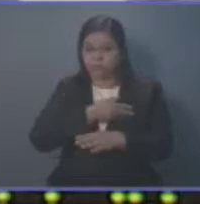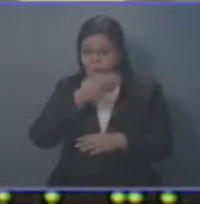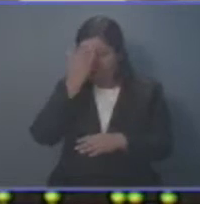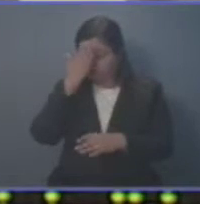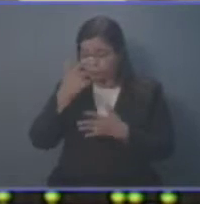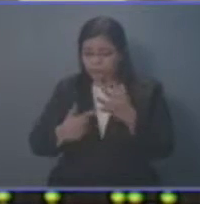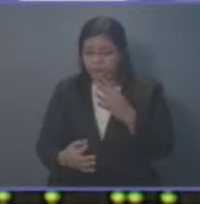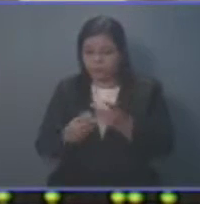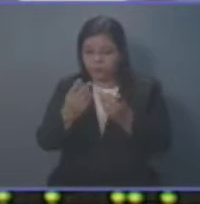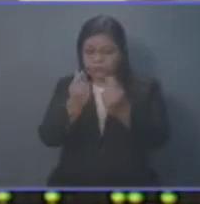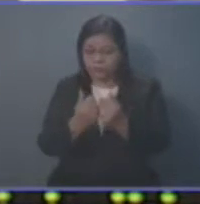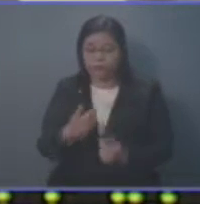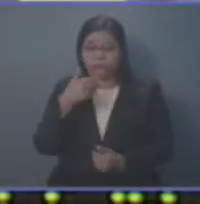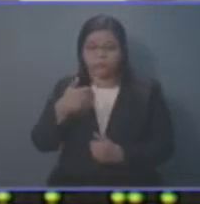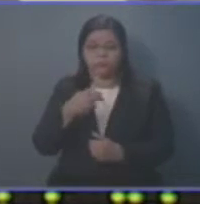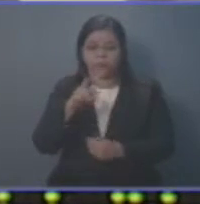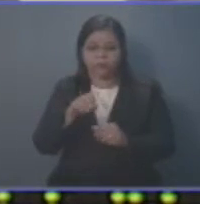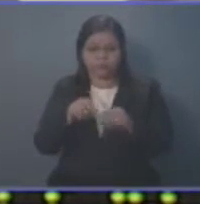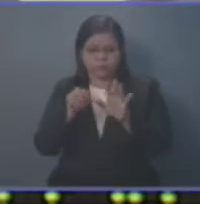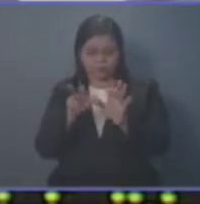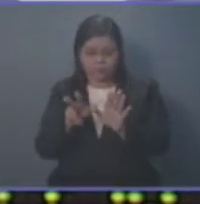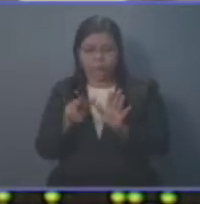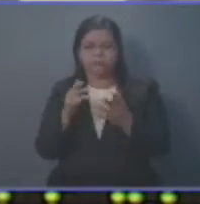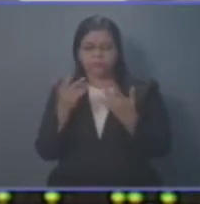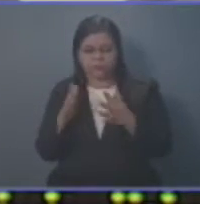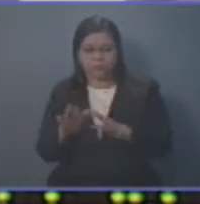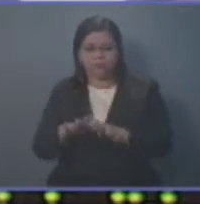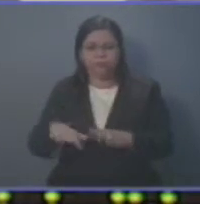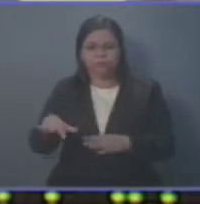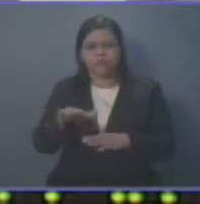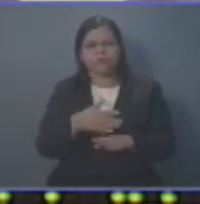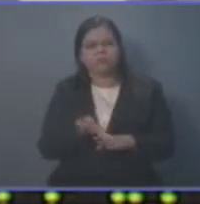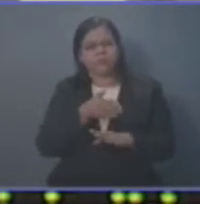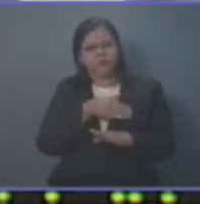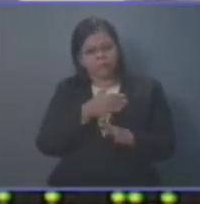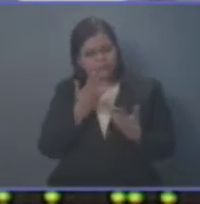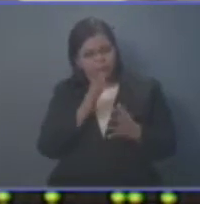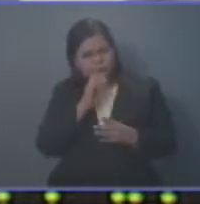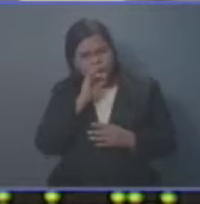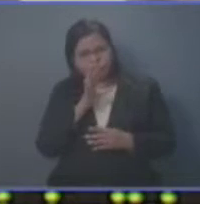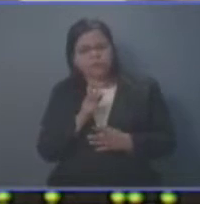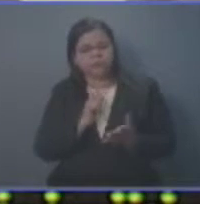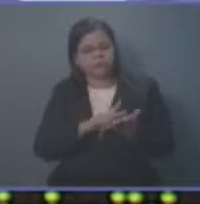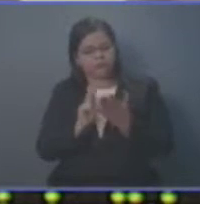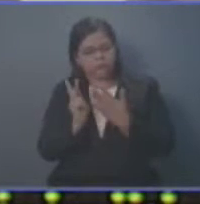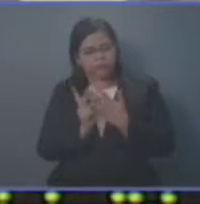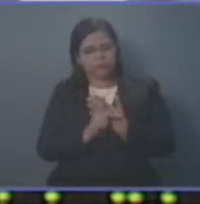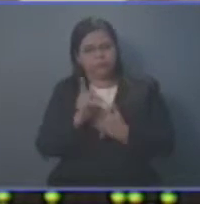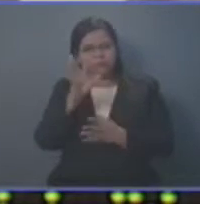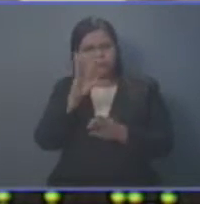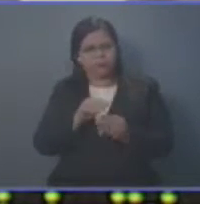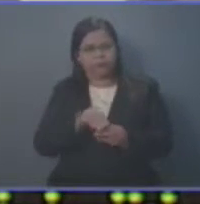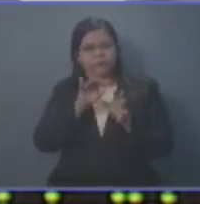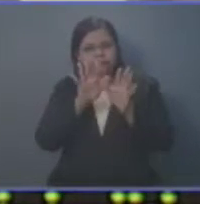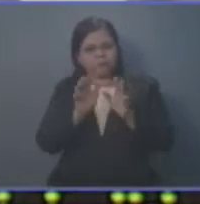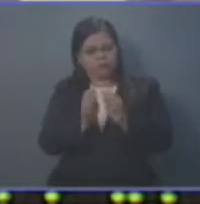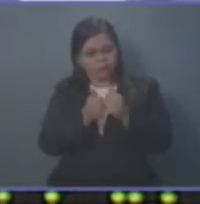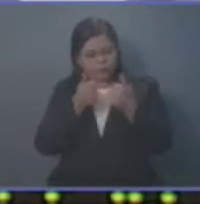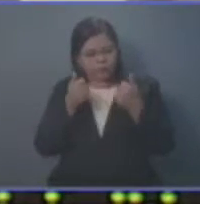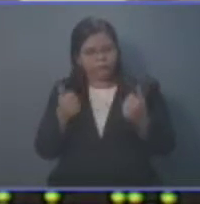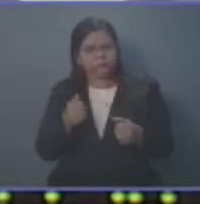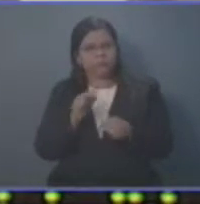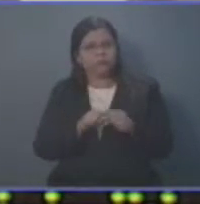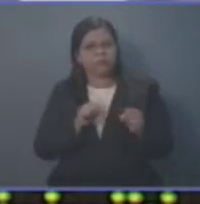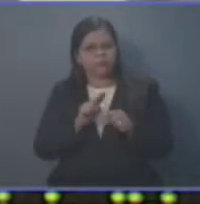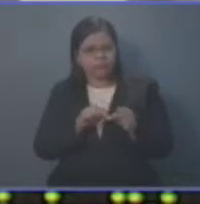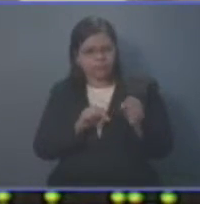de presupuesto de 2018, correspondiente al ramo anteriormente citado, se programaron recursos por valor de 10 millones de